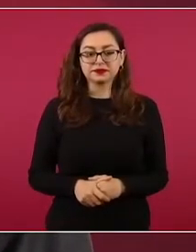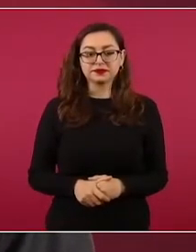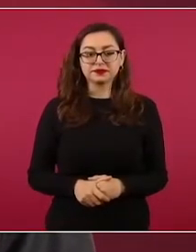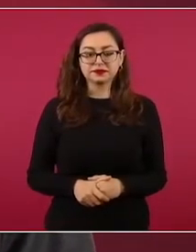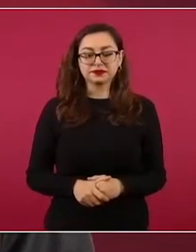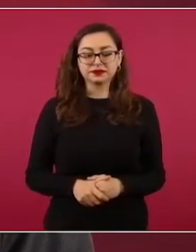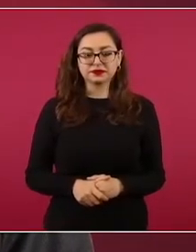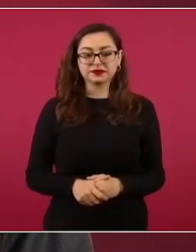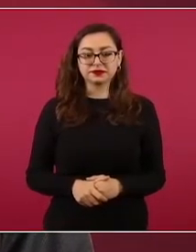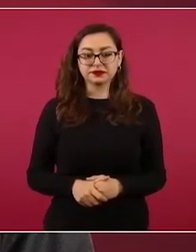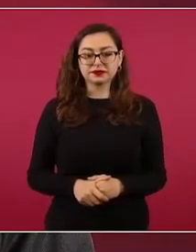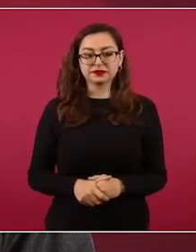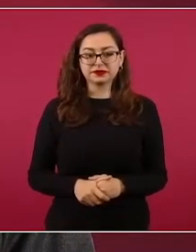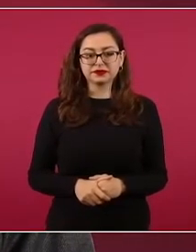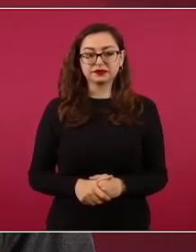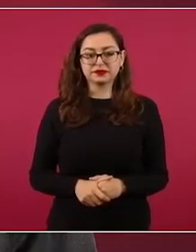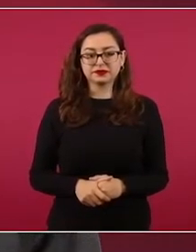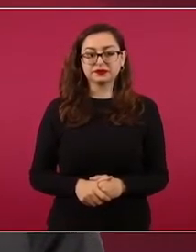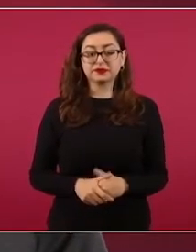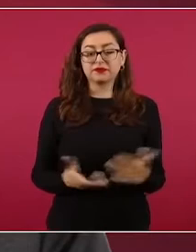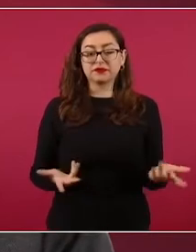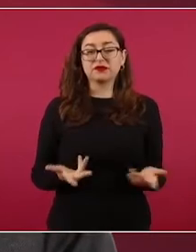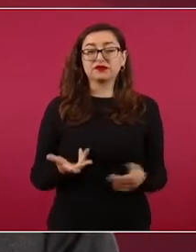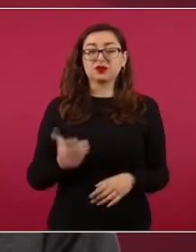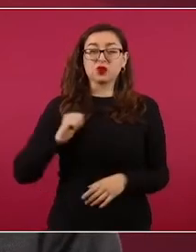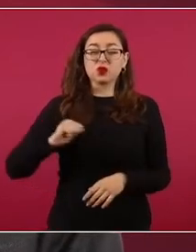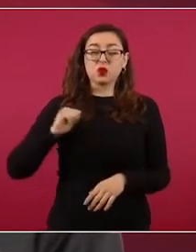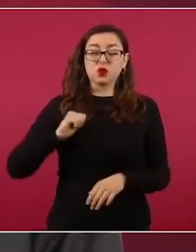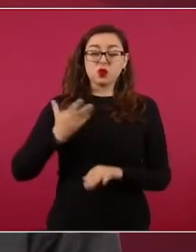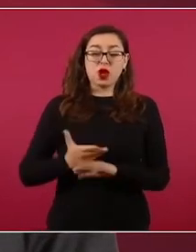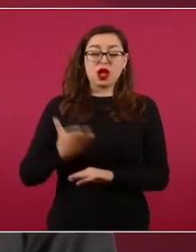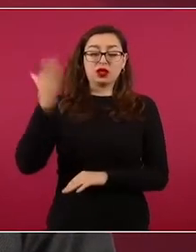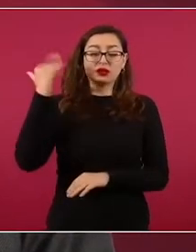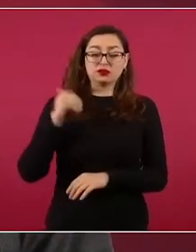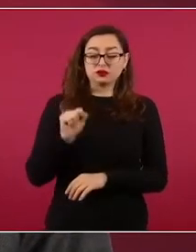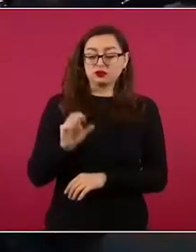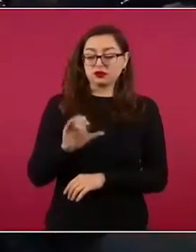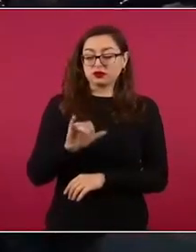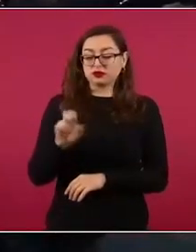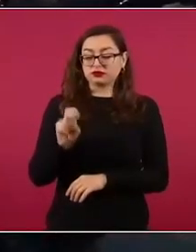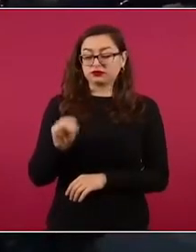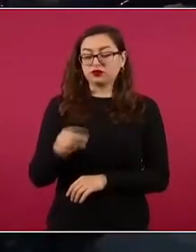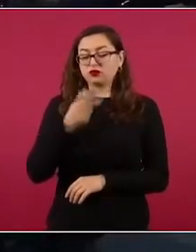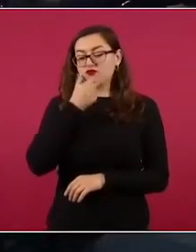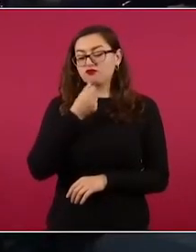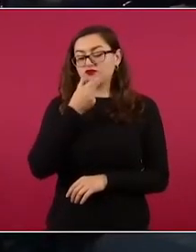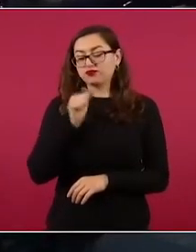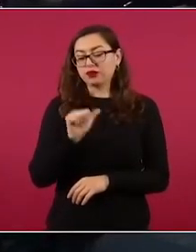padecer a un presidente de la Corte, a Azuela,